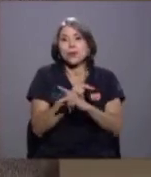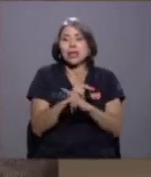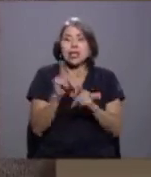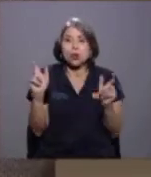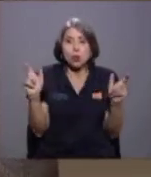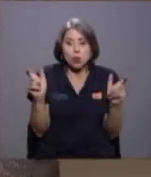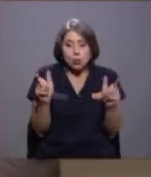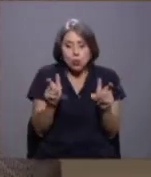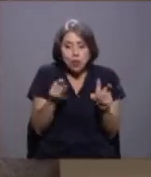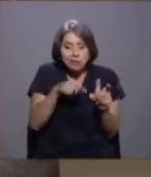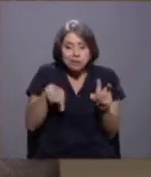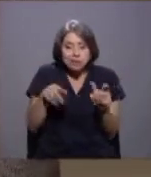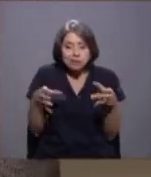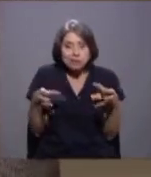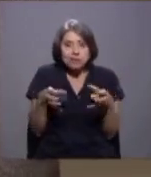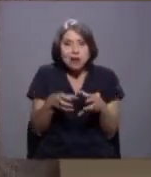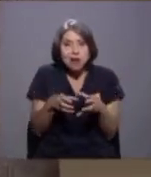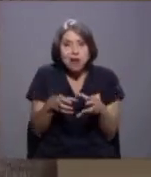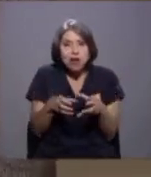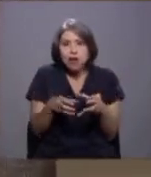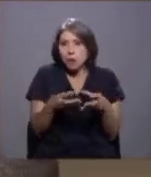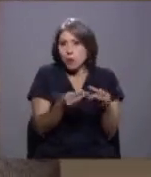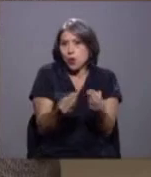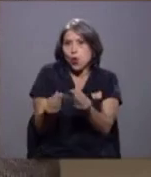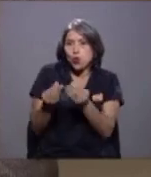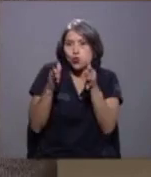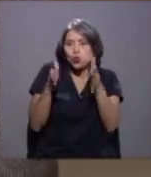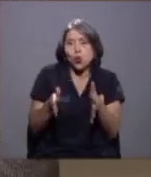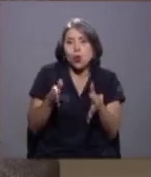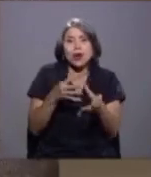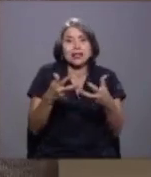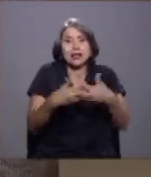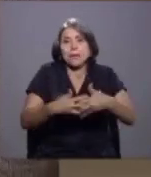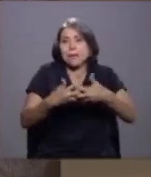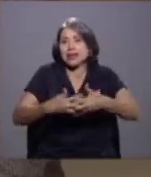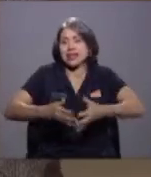de grandes productores o de grandes empresas